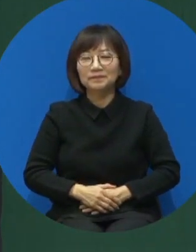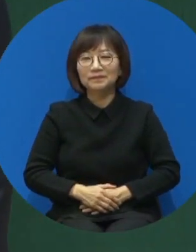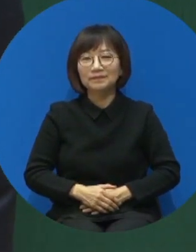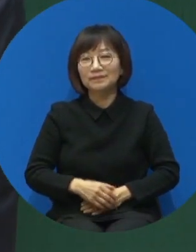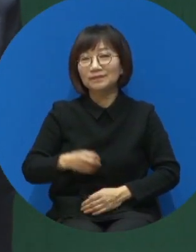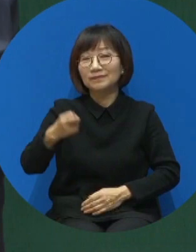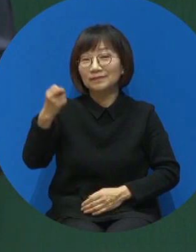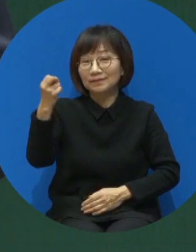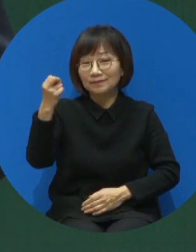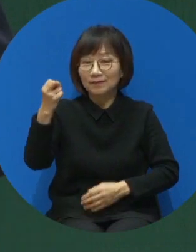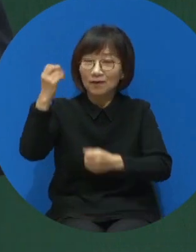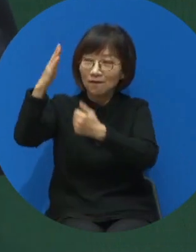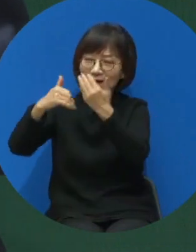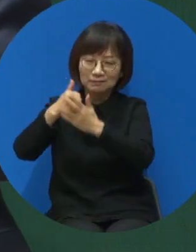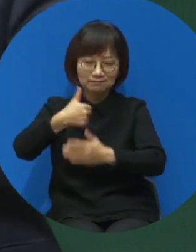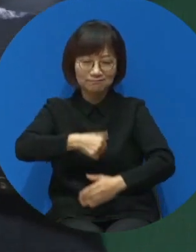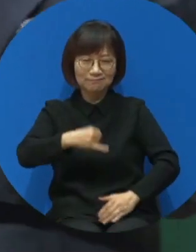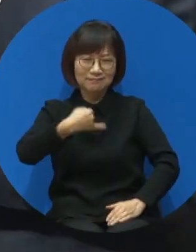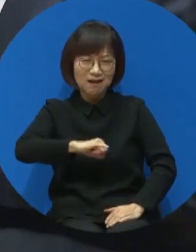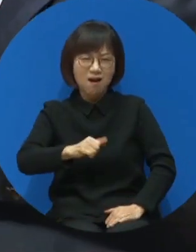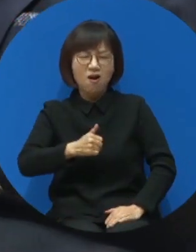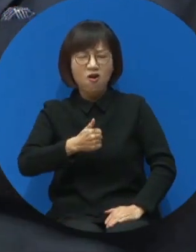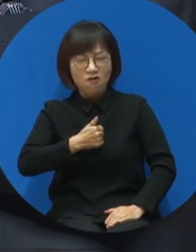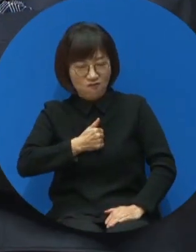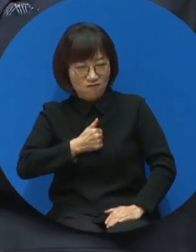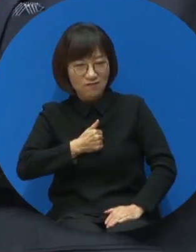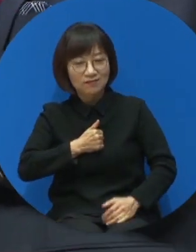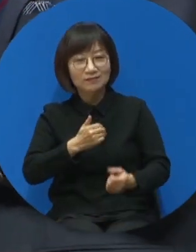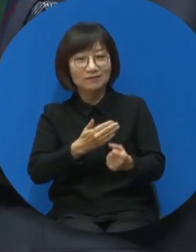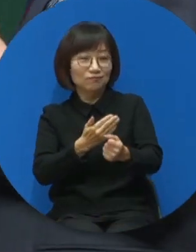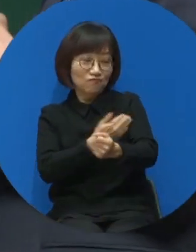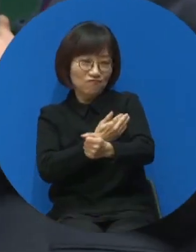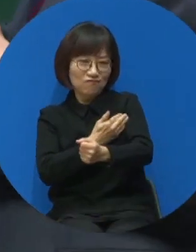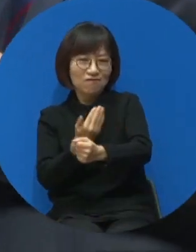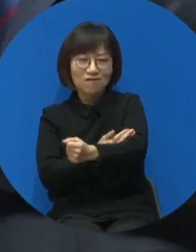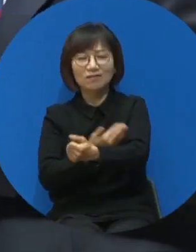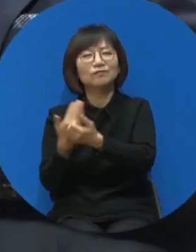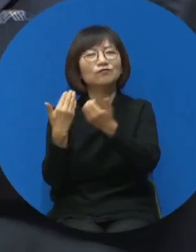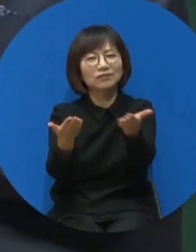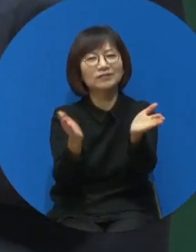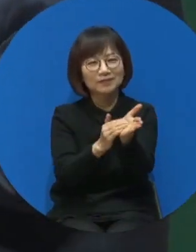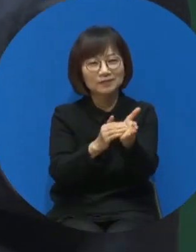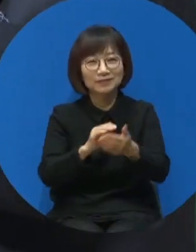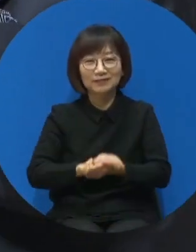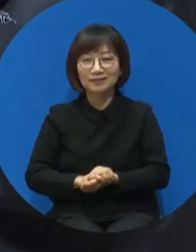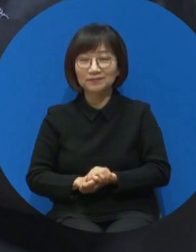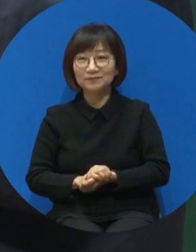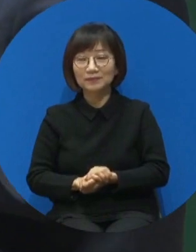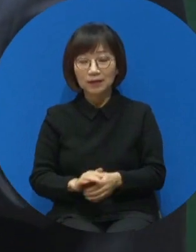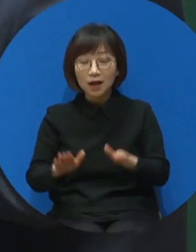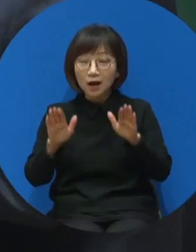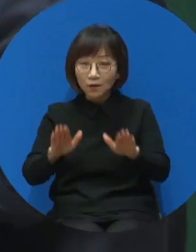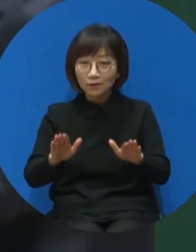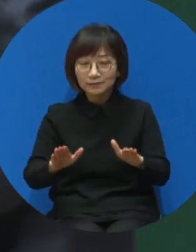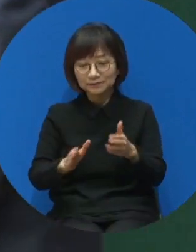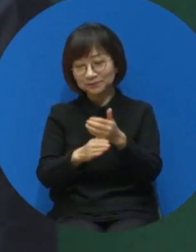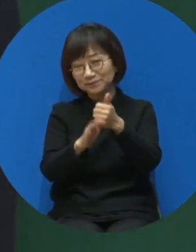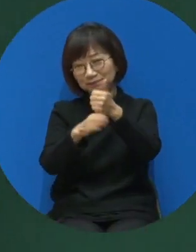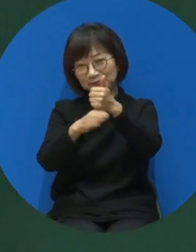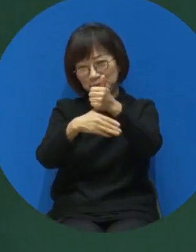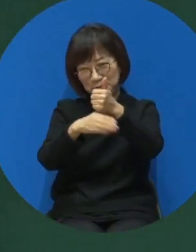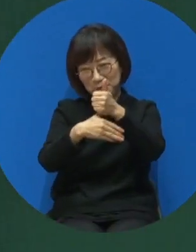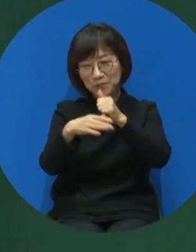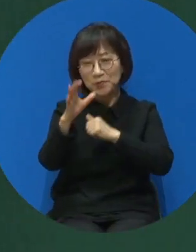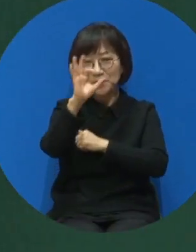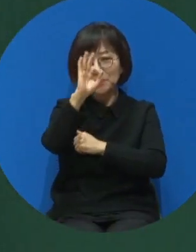supongo que el server es la identidad y la autoridad que nos dio el juego y personas de una hora aquí todas muy bien aumenta vemos la oración que